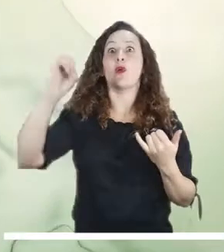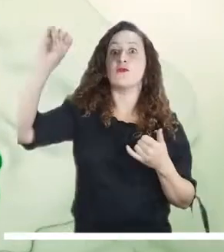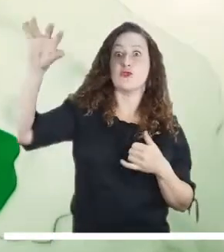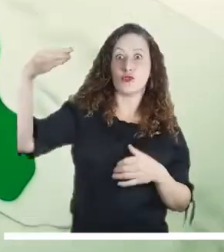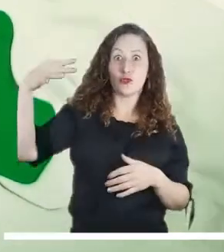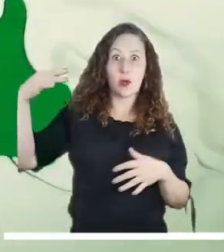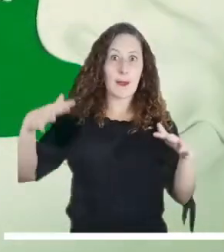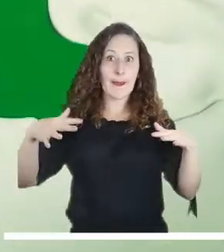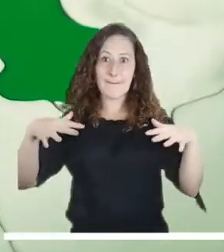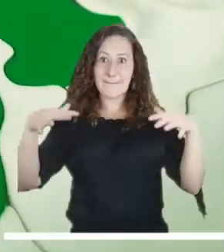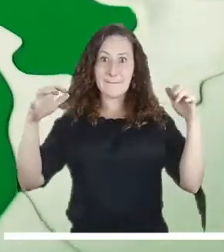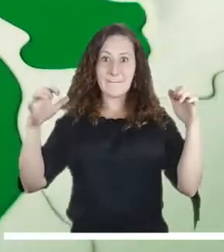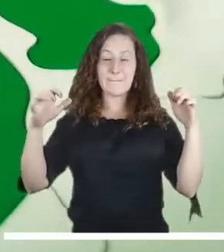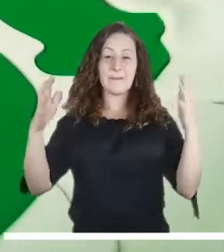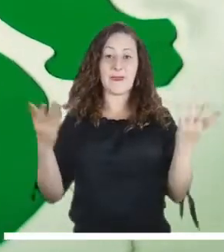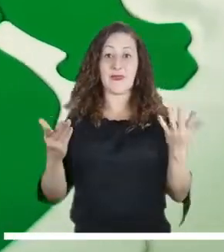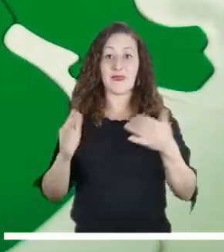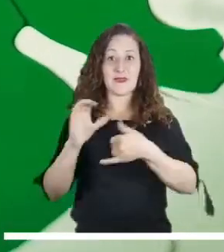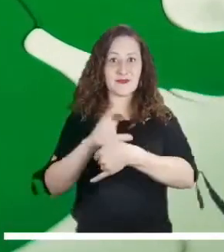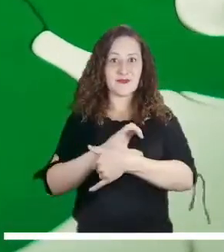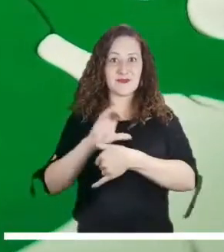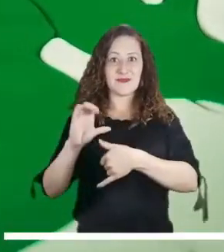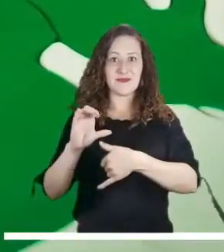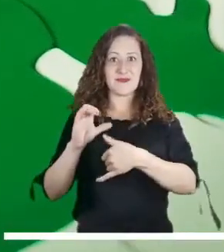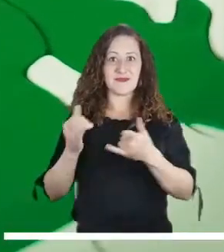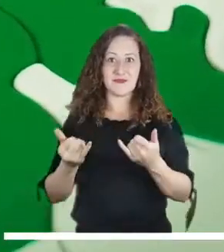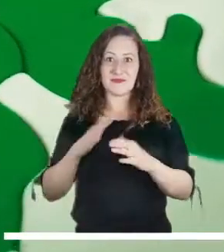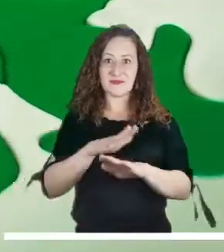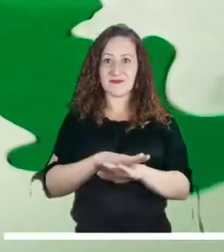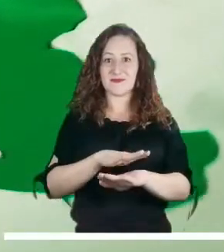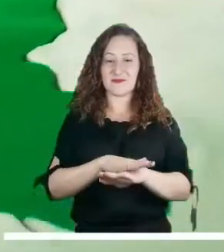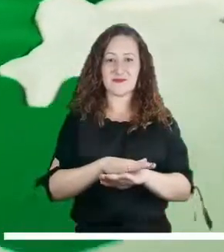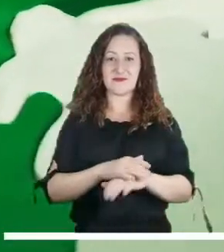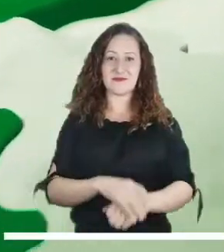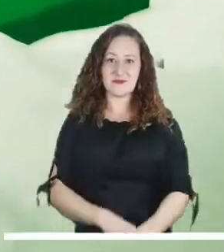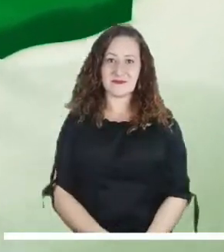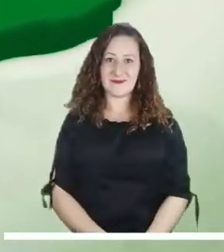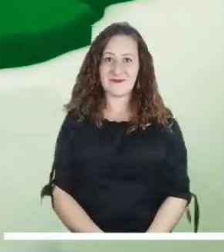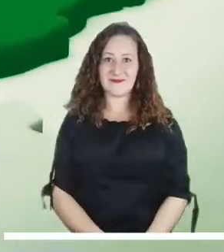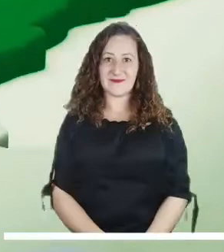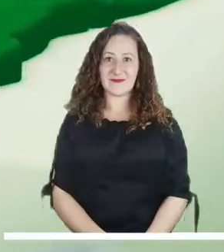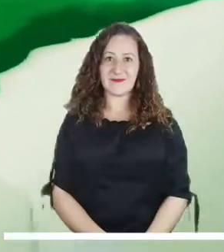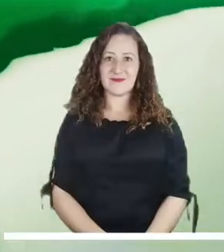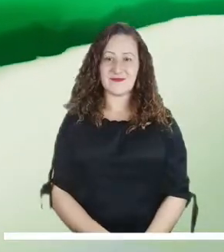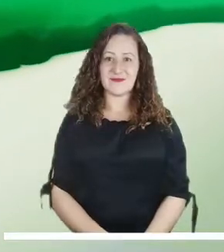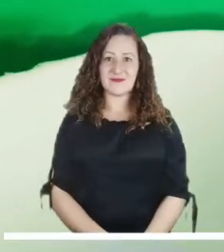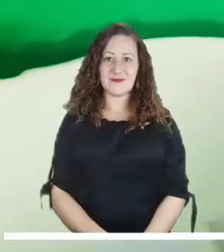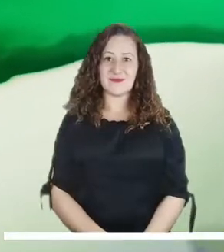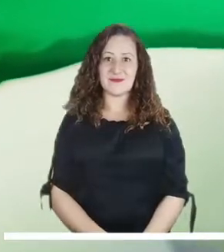por lo tanto tiempo seco se advierte en el Caribe colombiano durante la tarde.